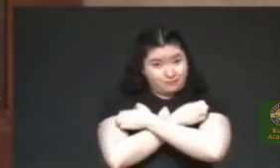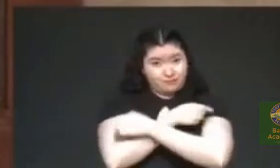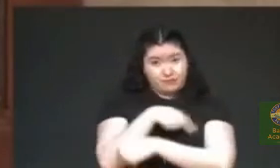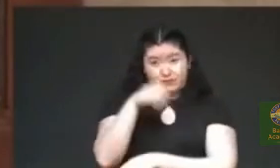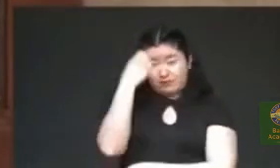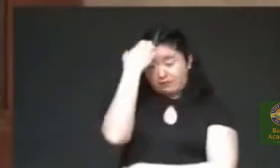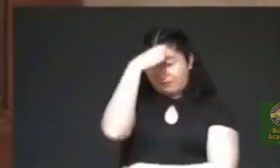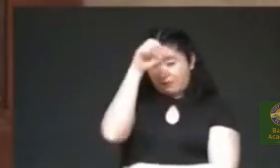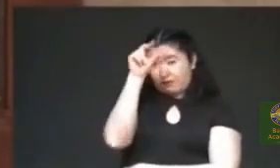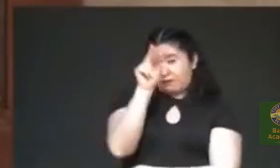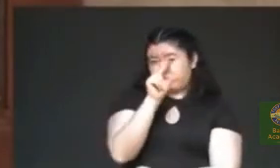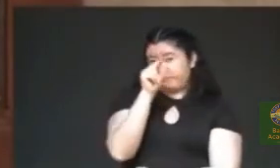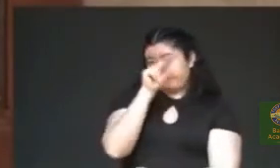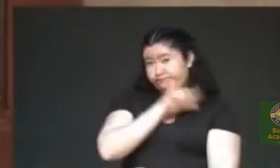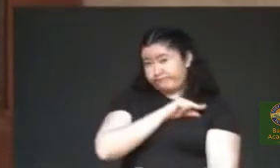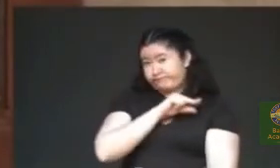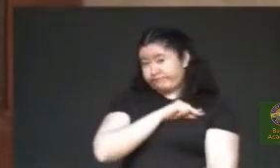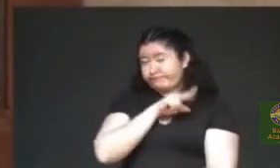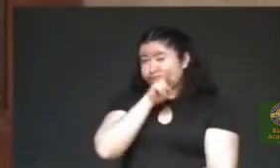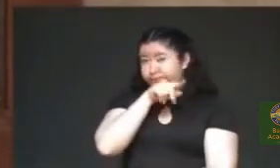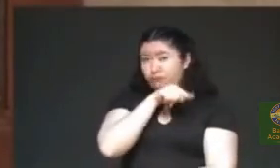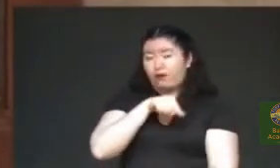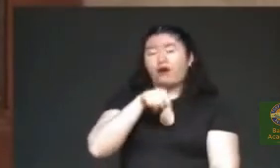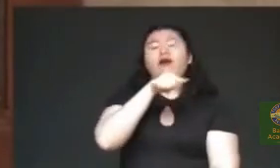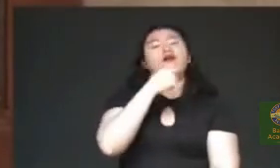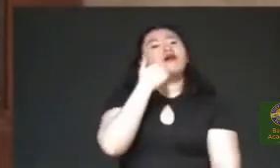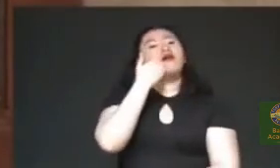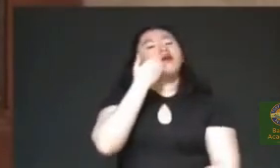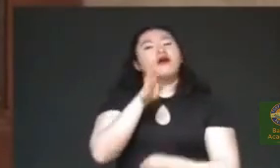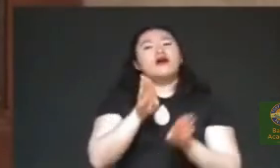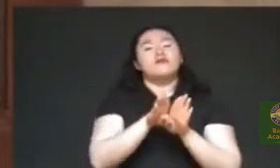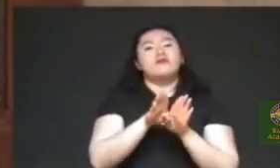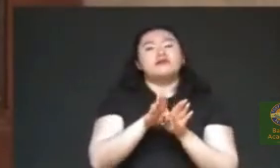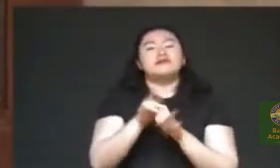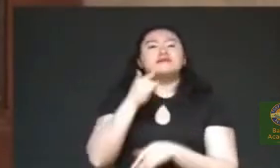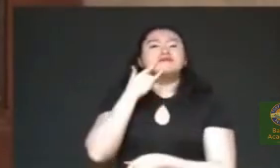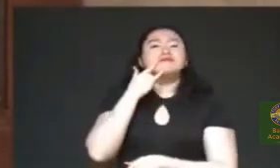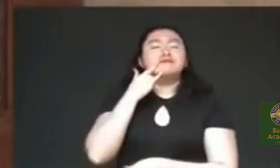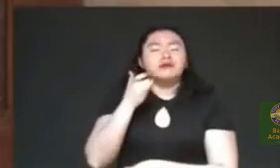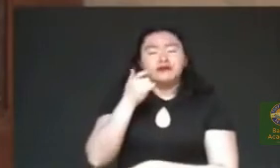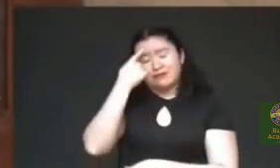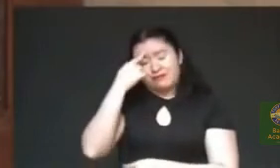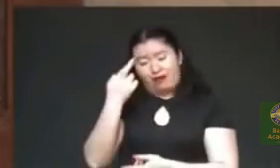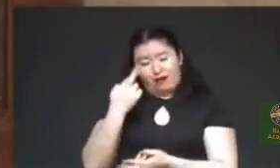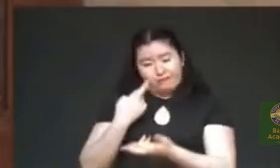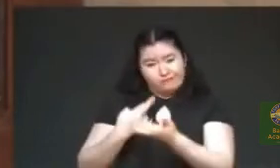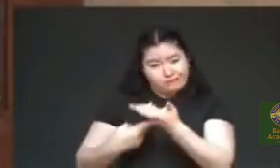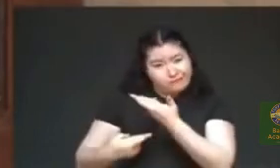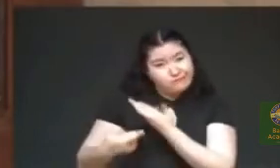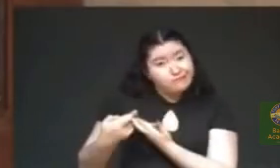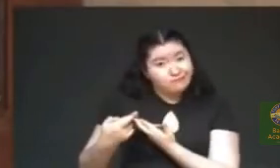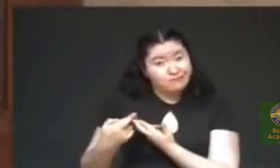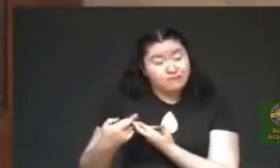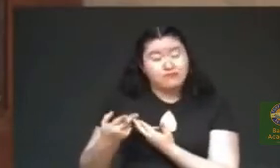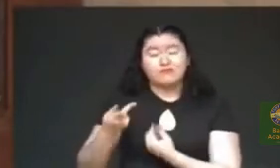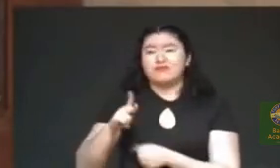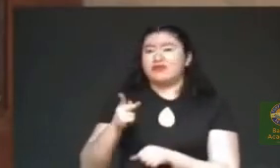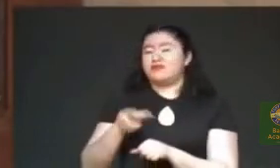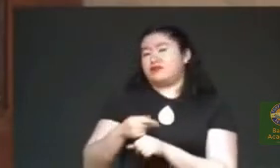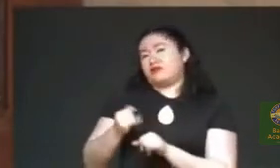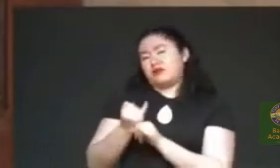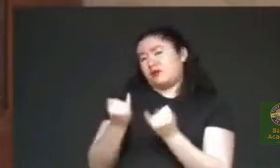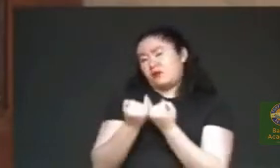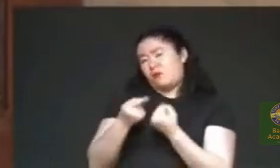es tratar de hacer un esfuerzo importante para regresar presencialmente, pero si alguien con todo esto decide que